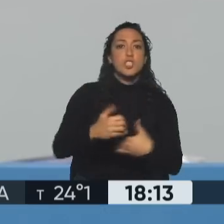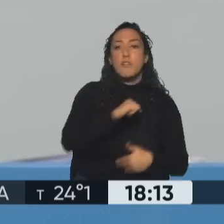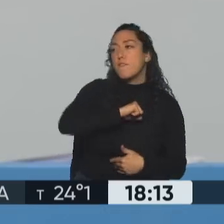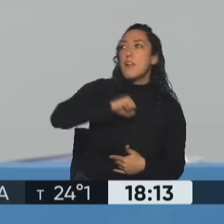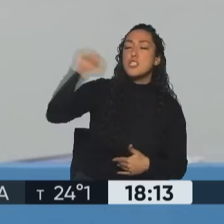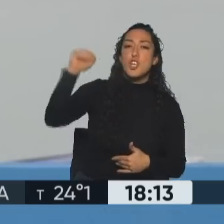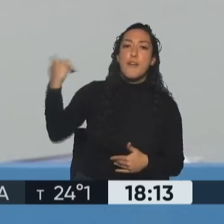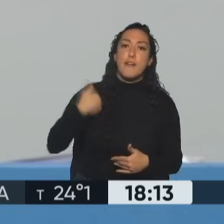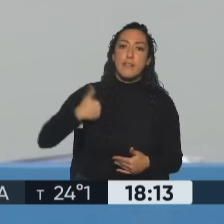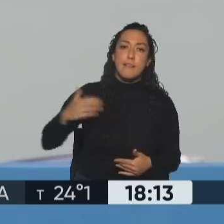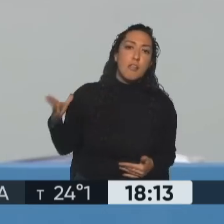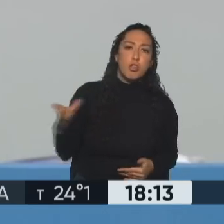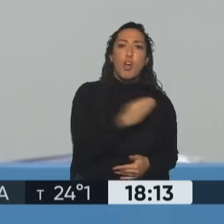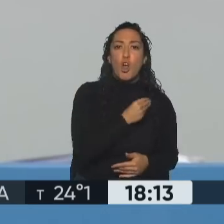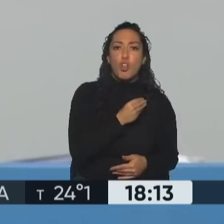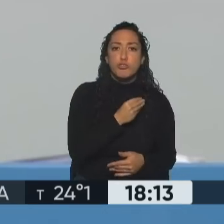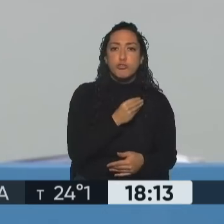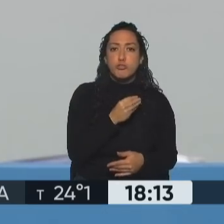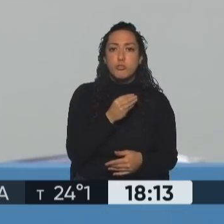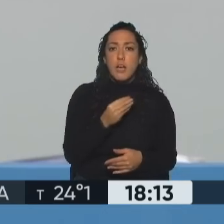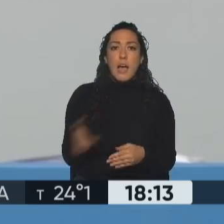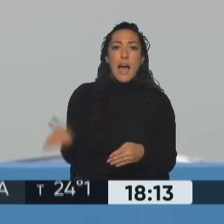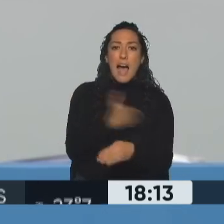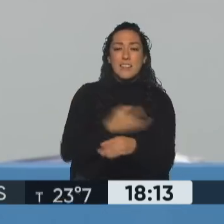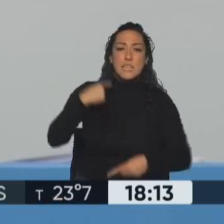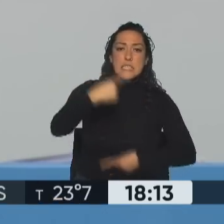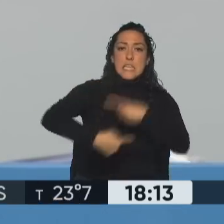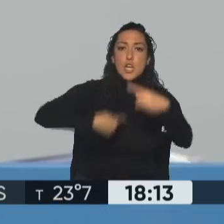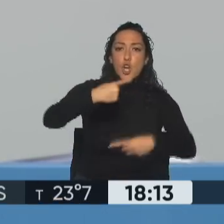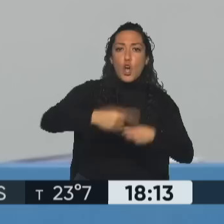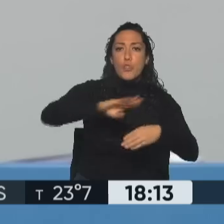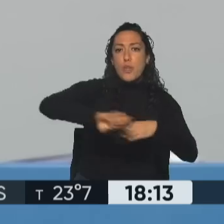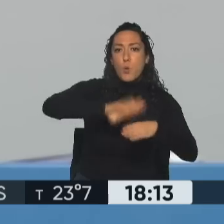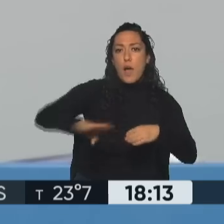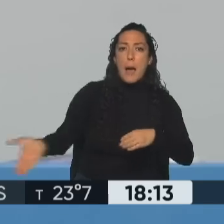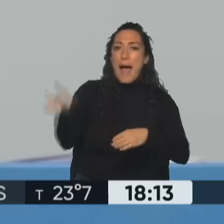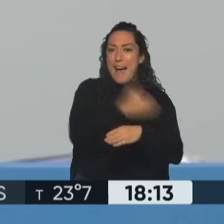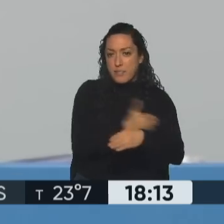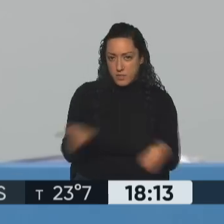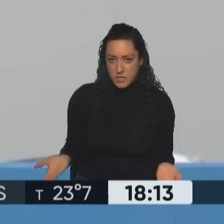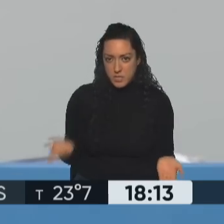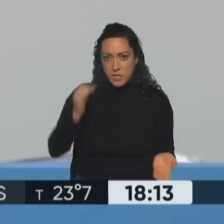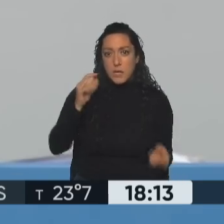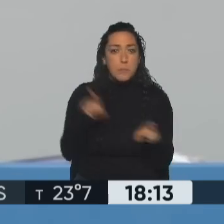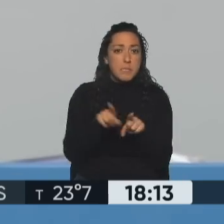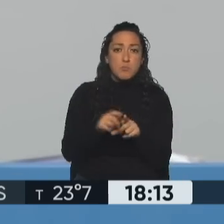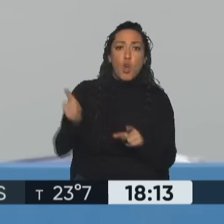que tuvo la Argentina fueron precedidos de un ciclo de endeudamiento previo. Pasó con la dictadura,